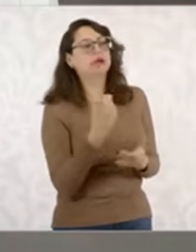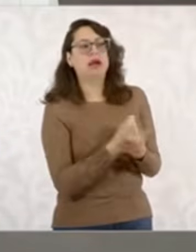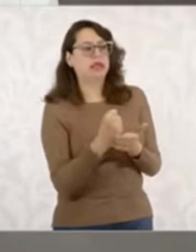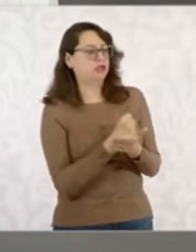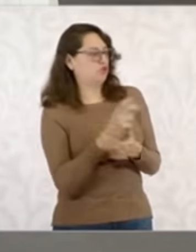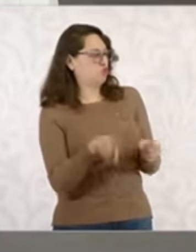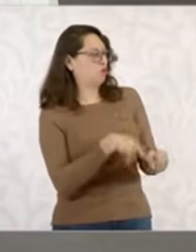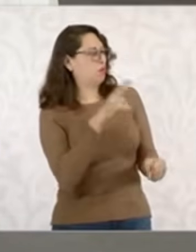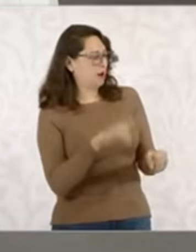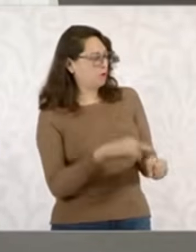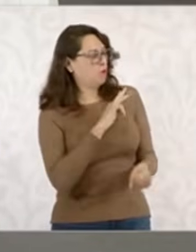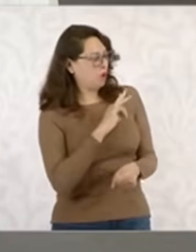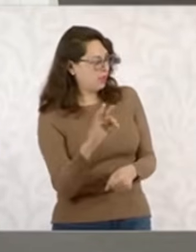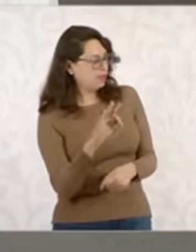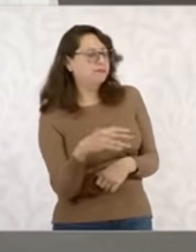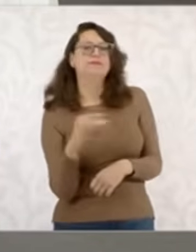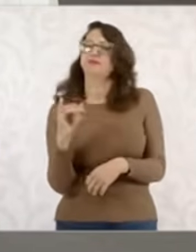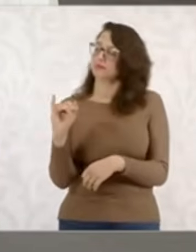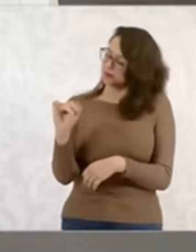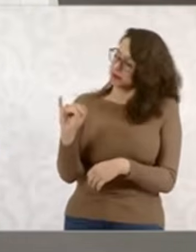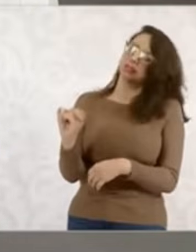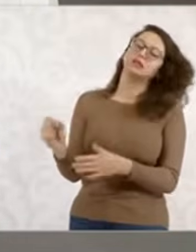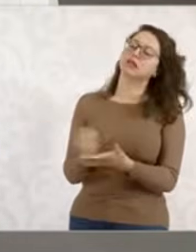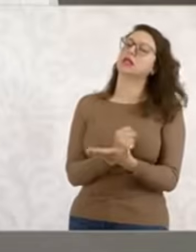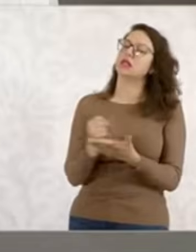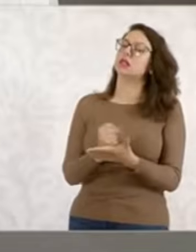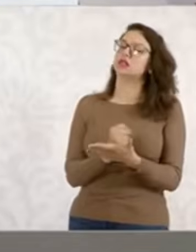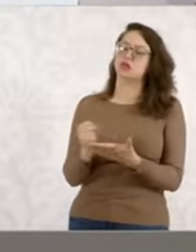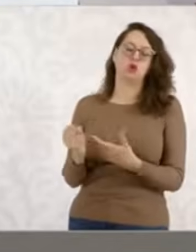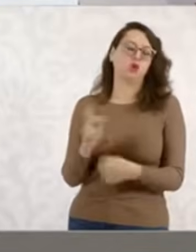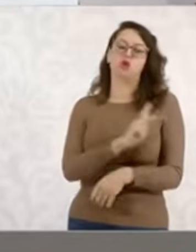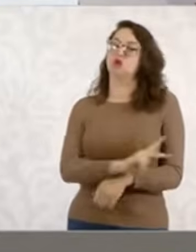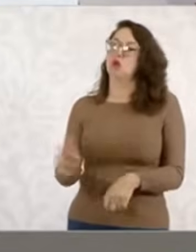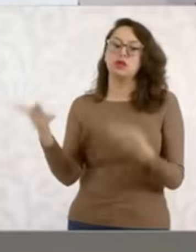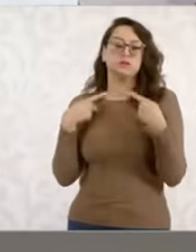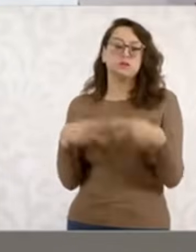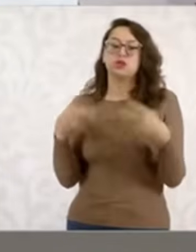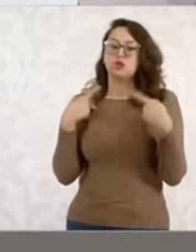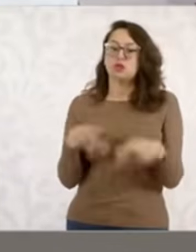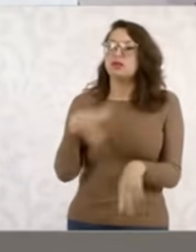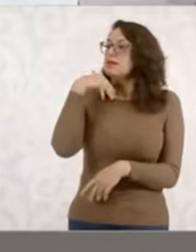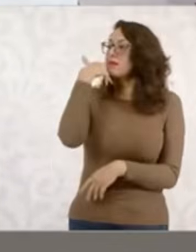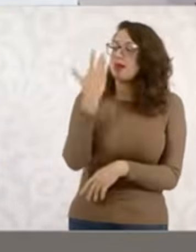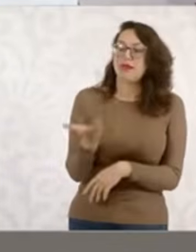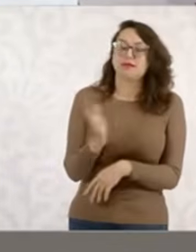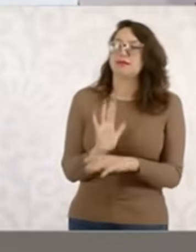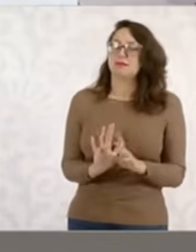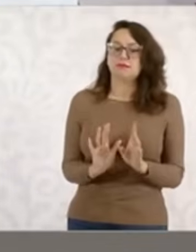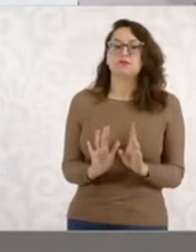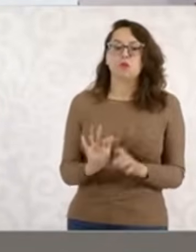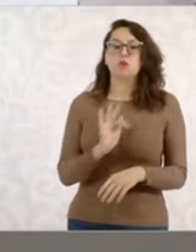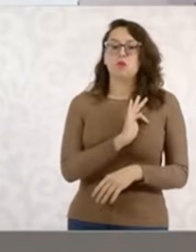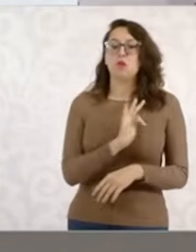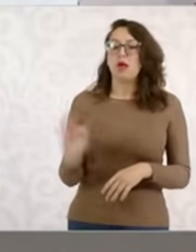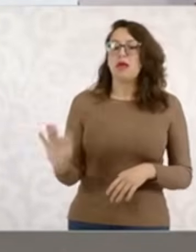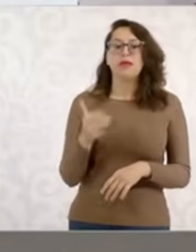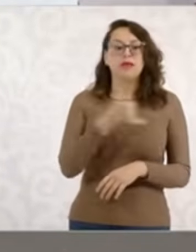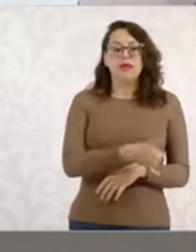del Infonavit. Y de hecho seguimos entregando créditos a todos aquellos derechohabientes del Infonavit. O sea, el Infonavit